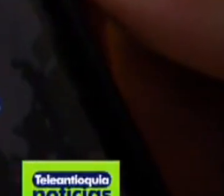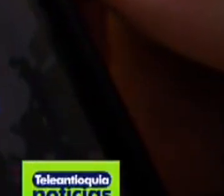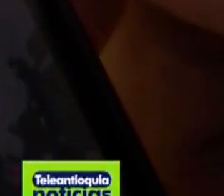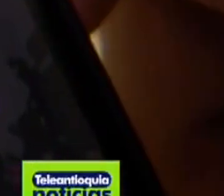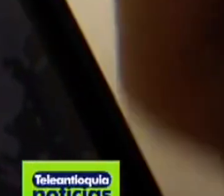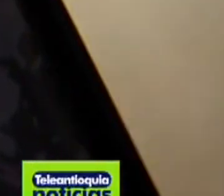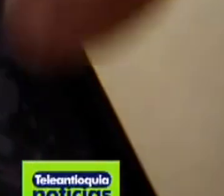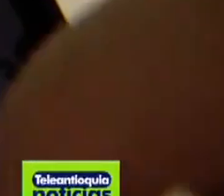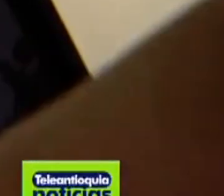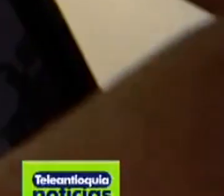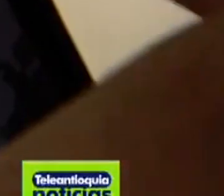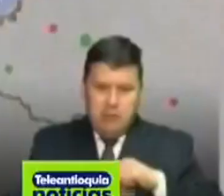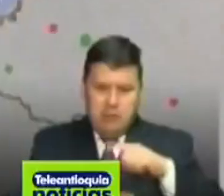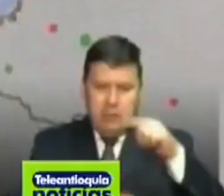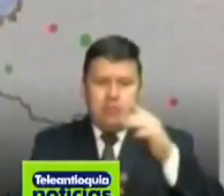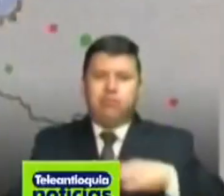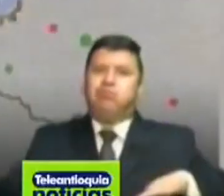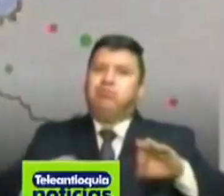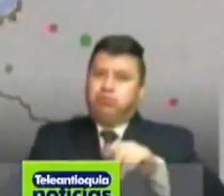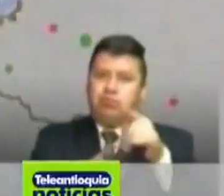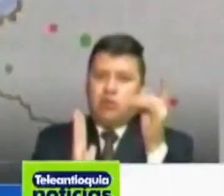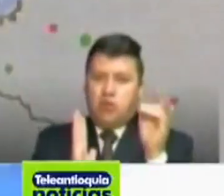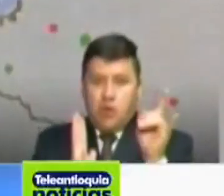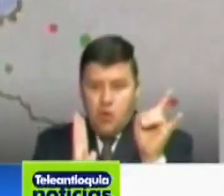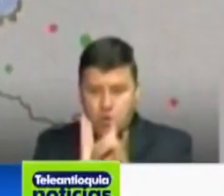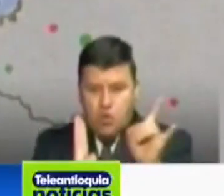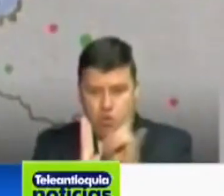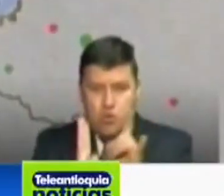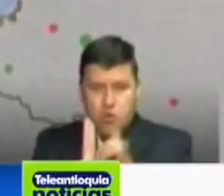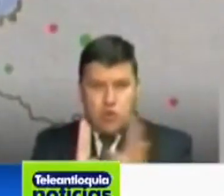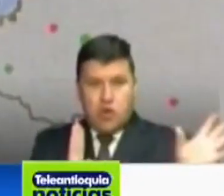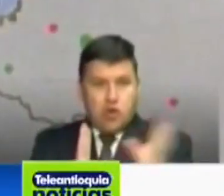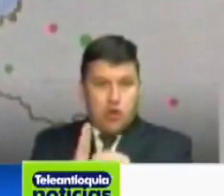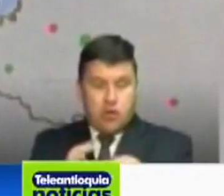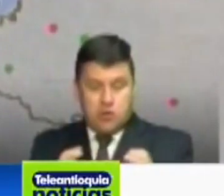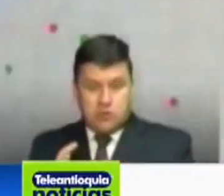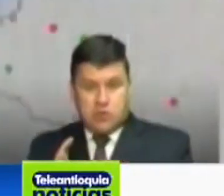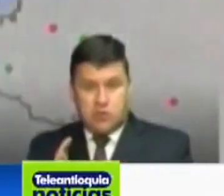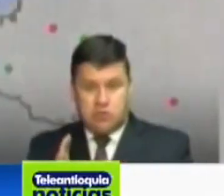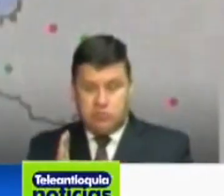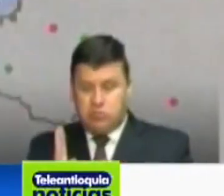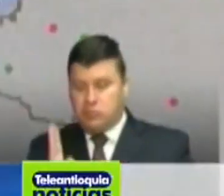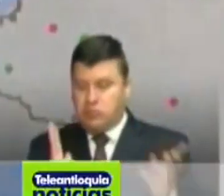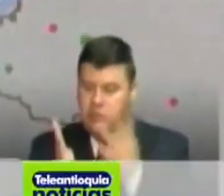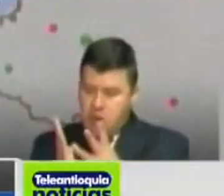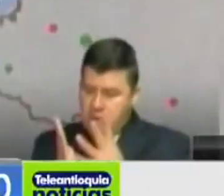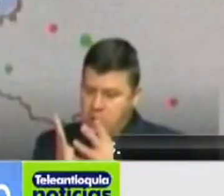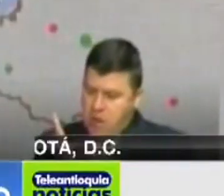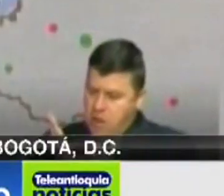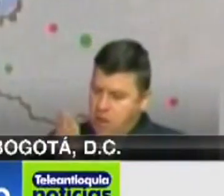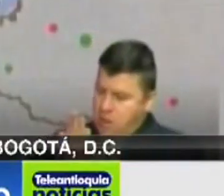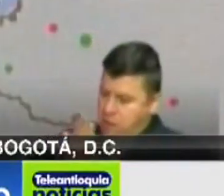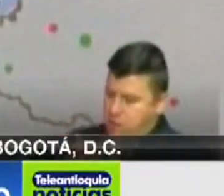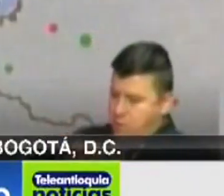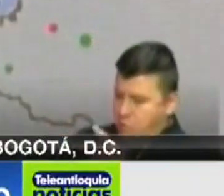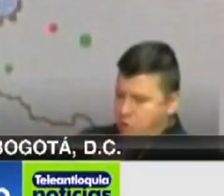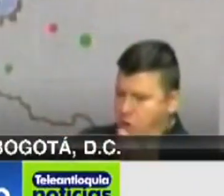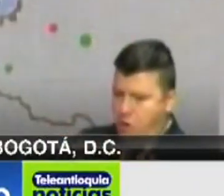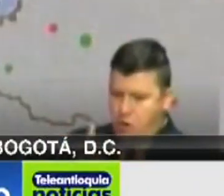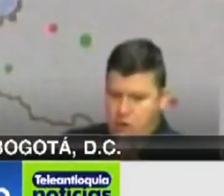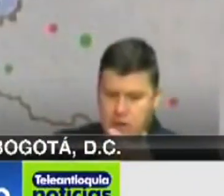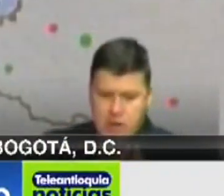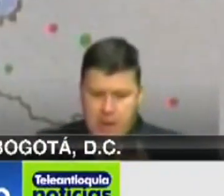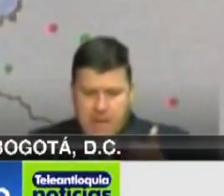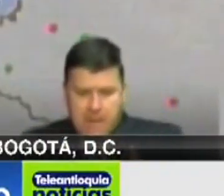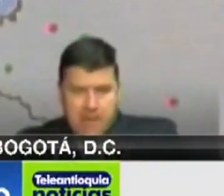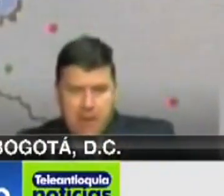riesgos en salud pública. Es fundamental porque en la medida en que todos los ciudadanos suministren información de cómo se encuentran, de cuál es su estado